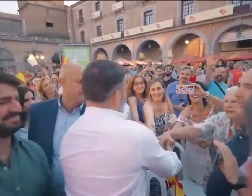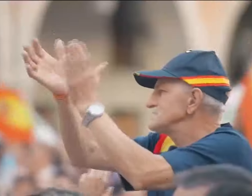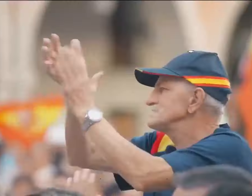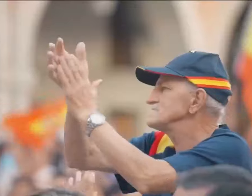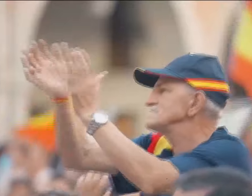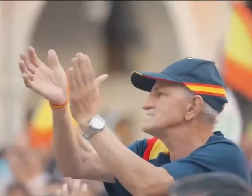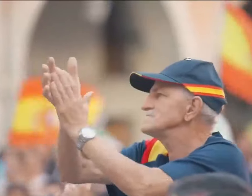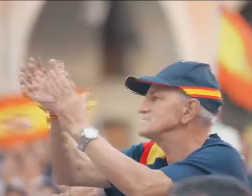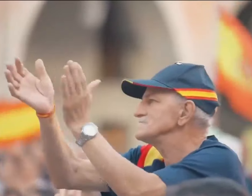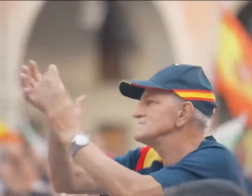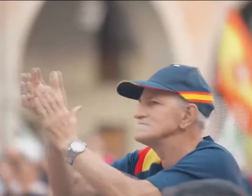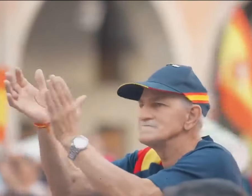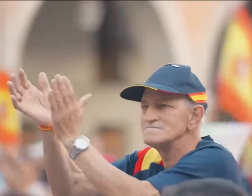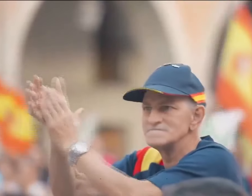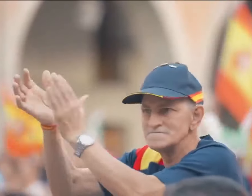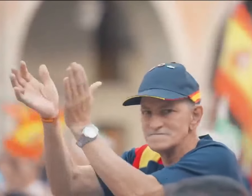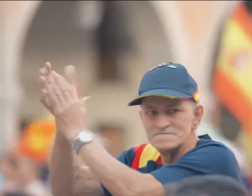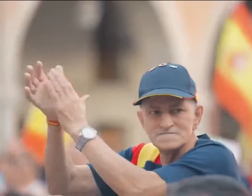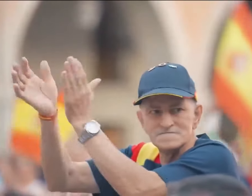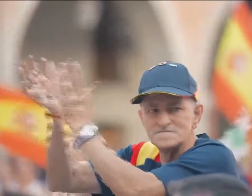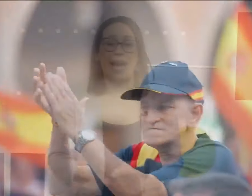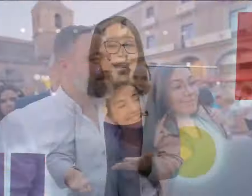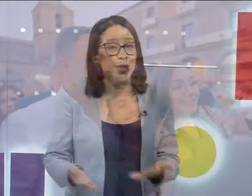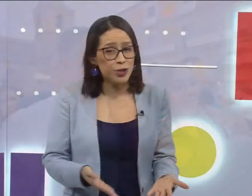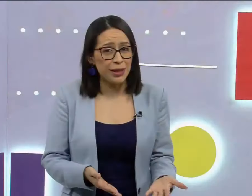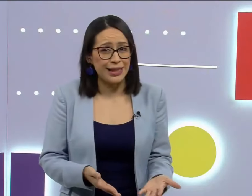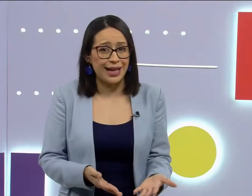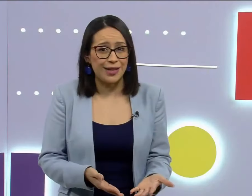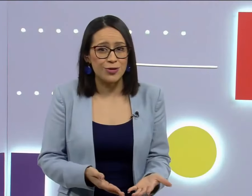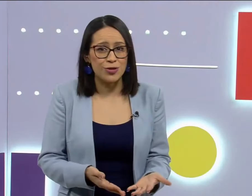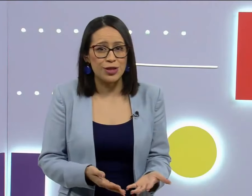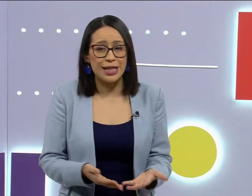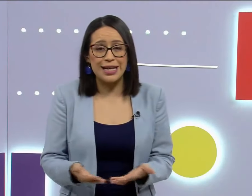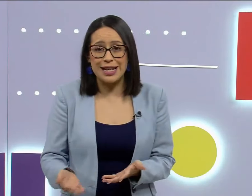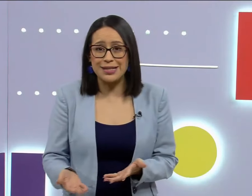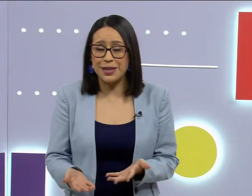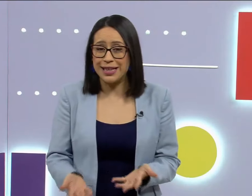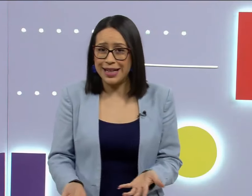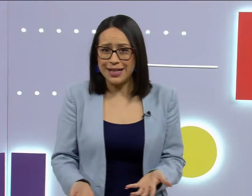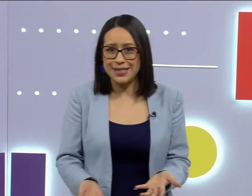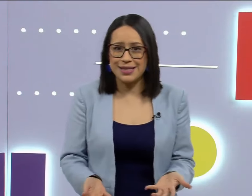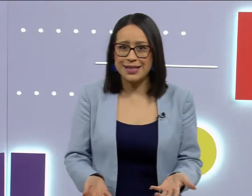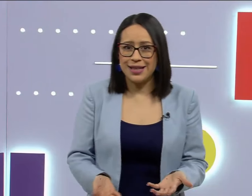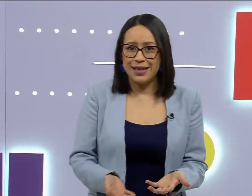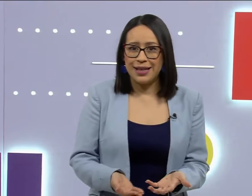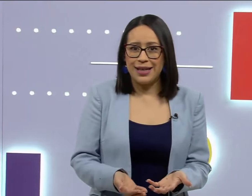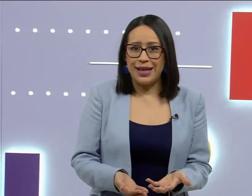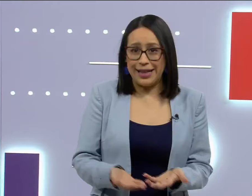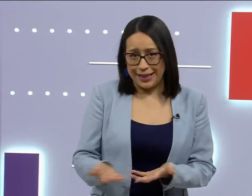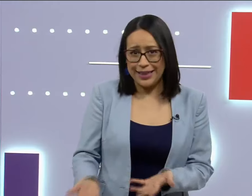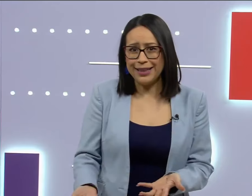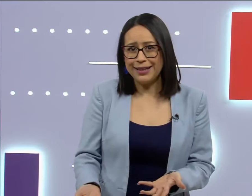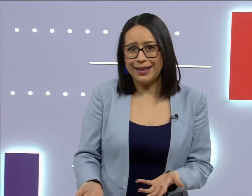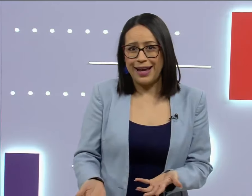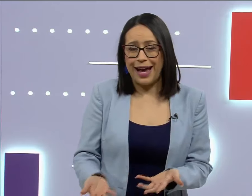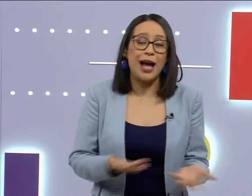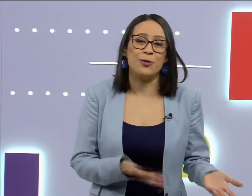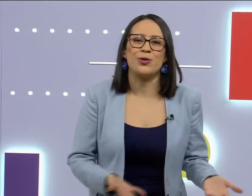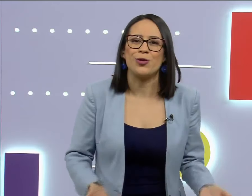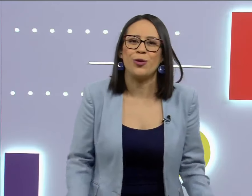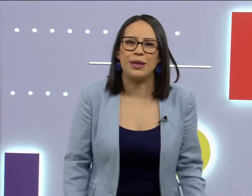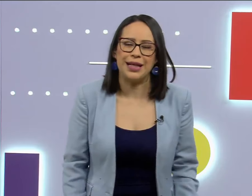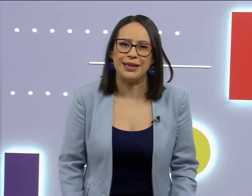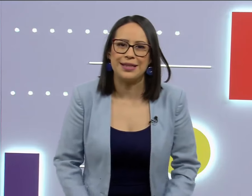en un asunto que solo nos corresponde a los mexicanos y las mexicanas: elegir